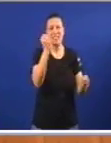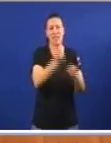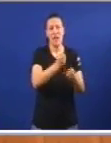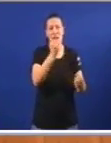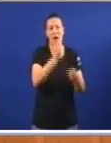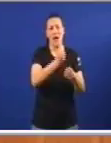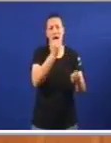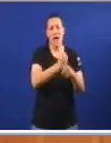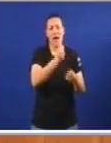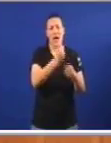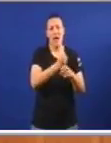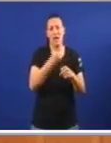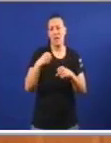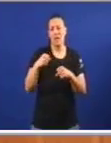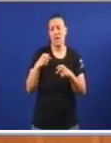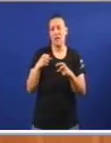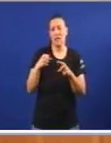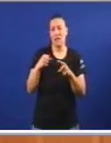en situación